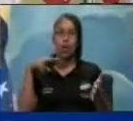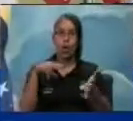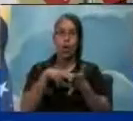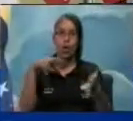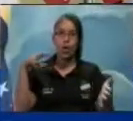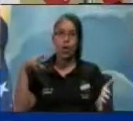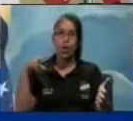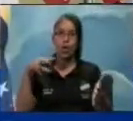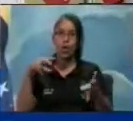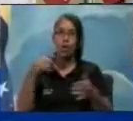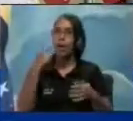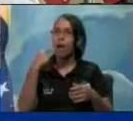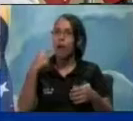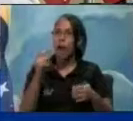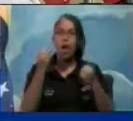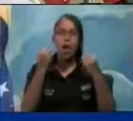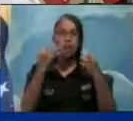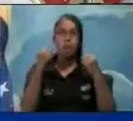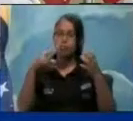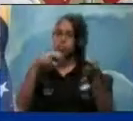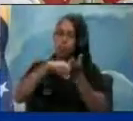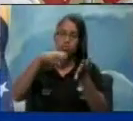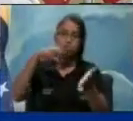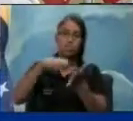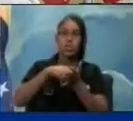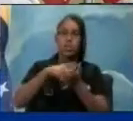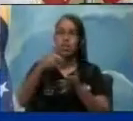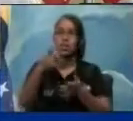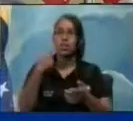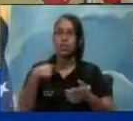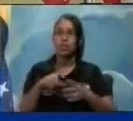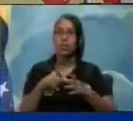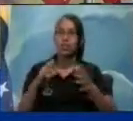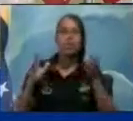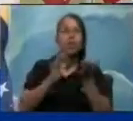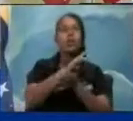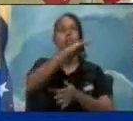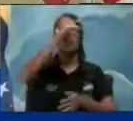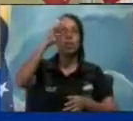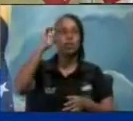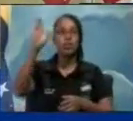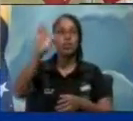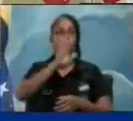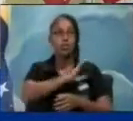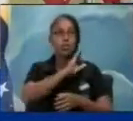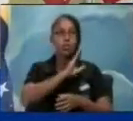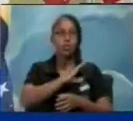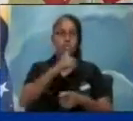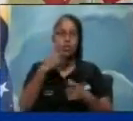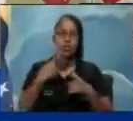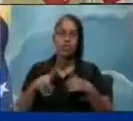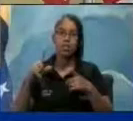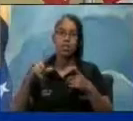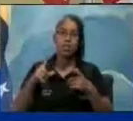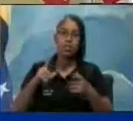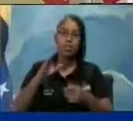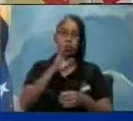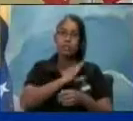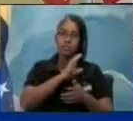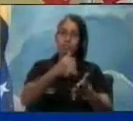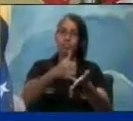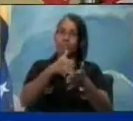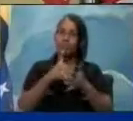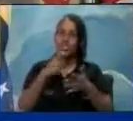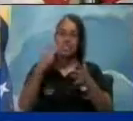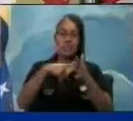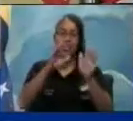cojo. Hay muchos cojos. Se cogen la gloria que le pertenece a Dios, se cogen las primicias,